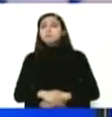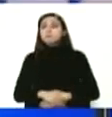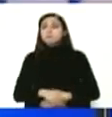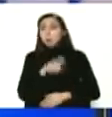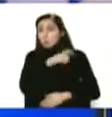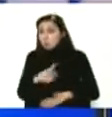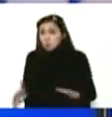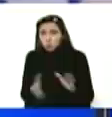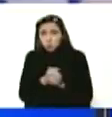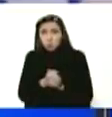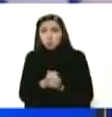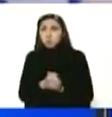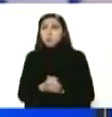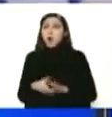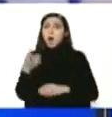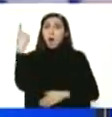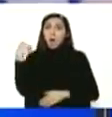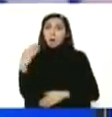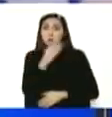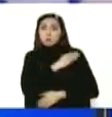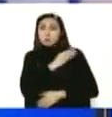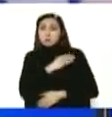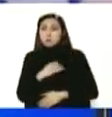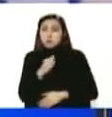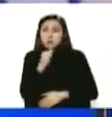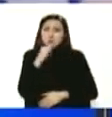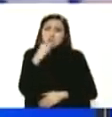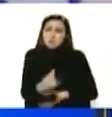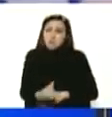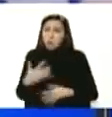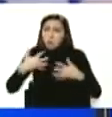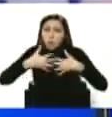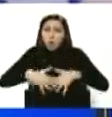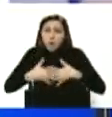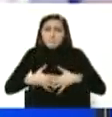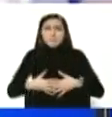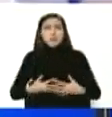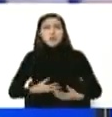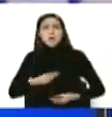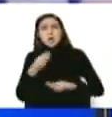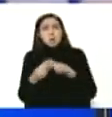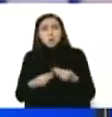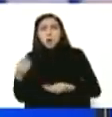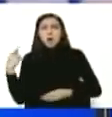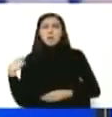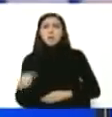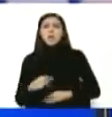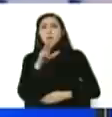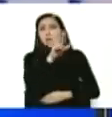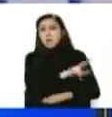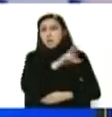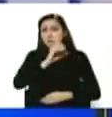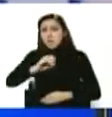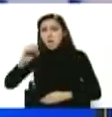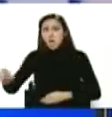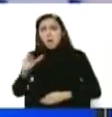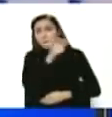han caído, lo sé, ayer recibí un informe de una empresa que debía tener 300 trabajadores